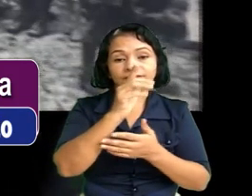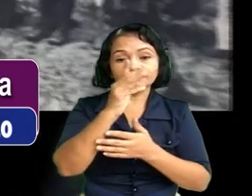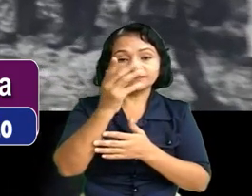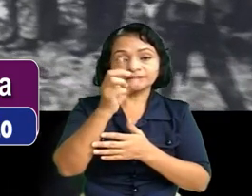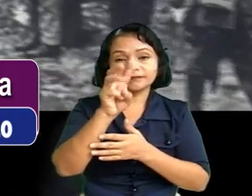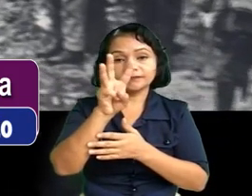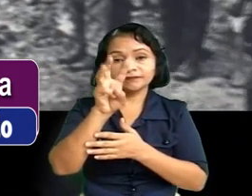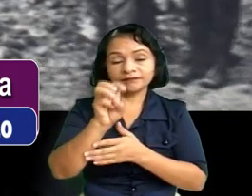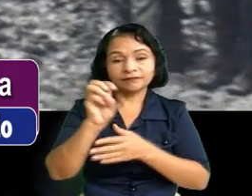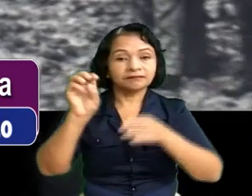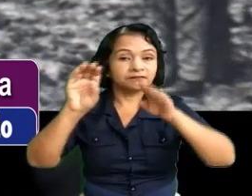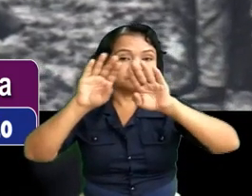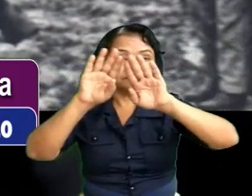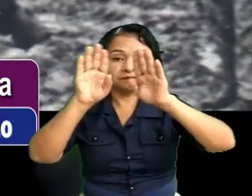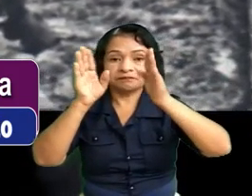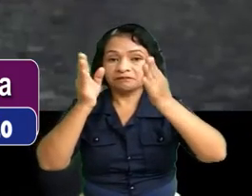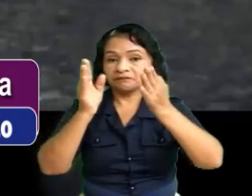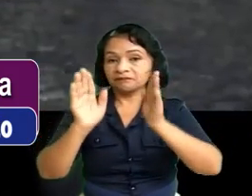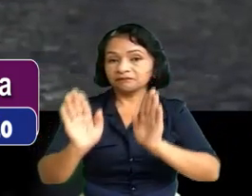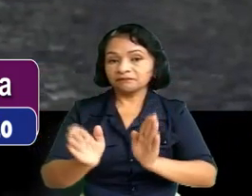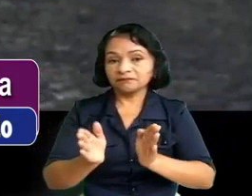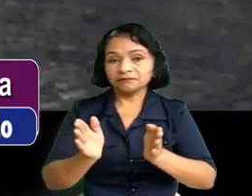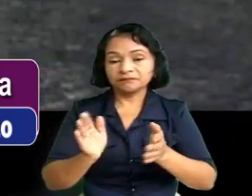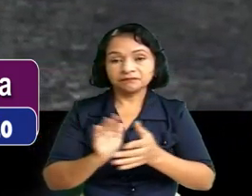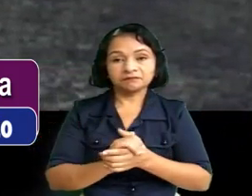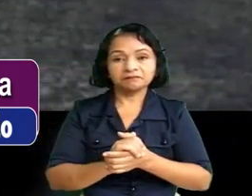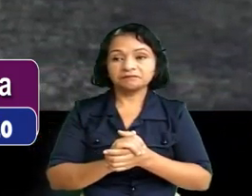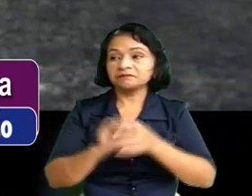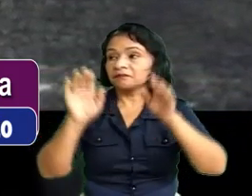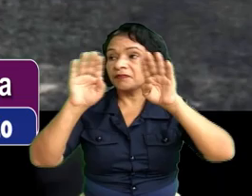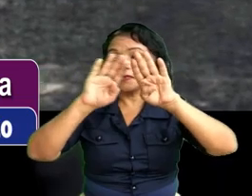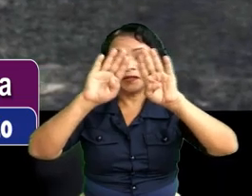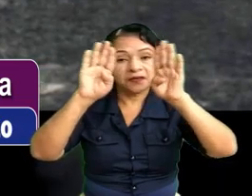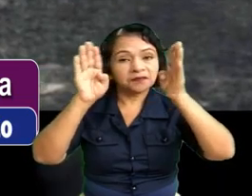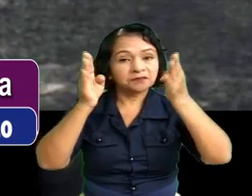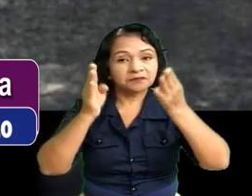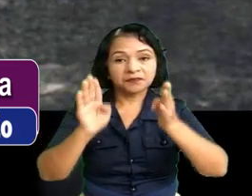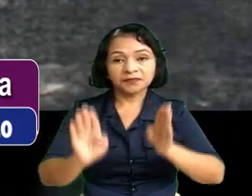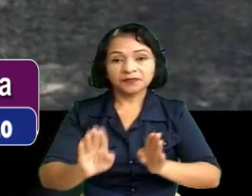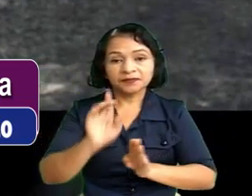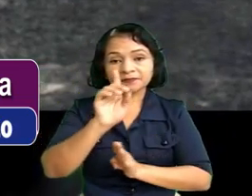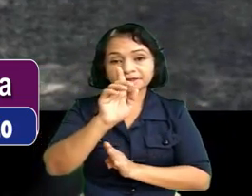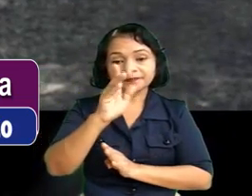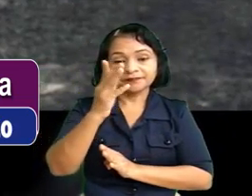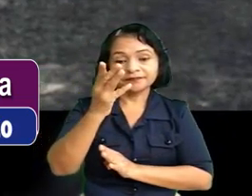1930 la mujer que era... Que además no votaban, ¿verdad? En ese momento. No, nosotros votamos a partir de